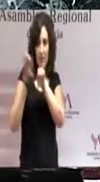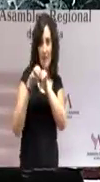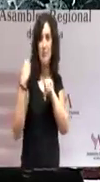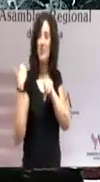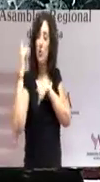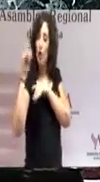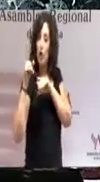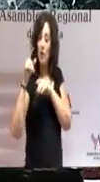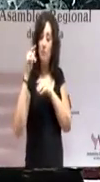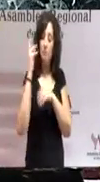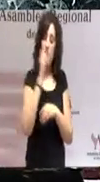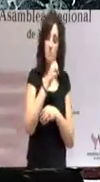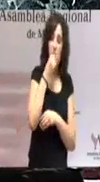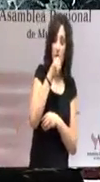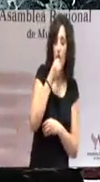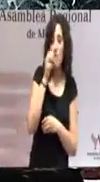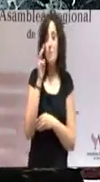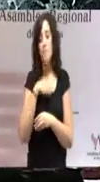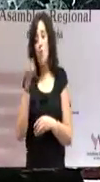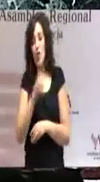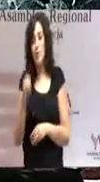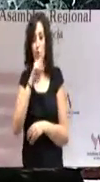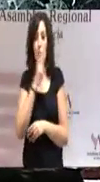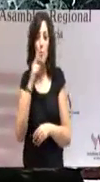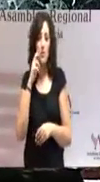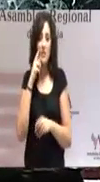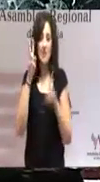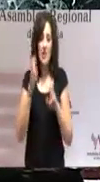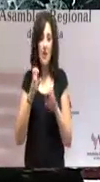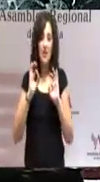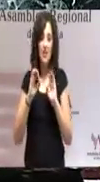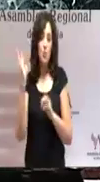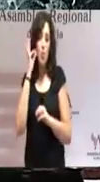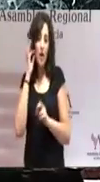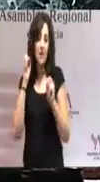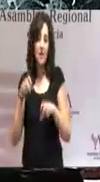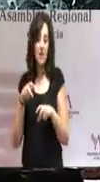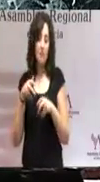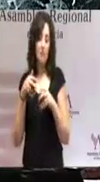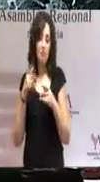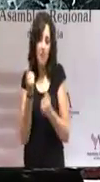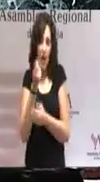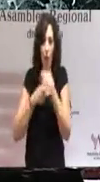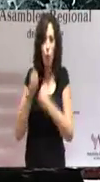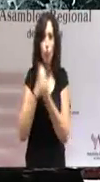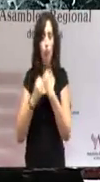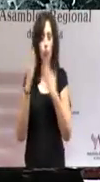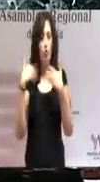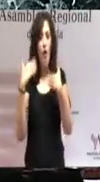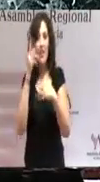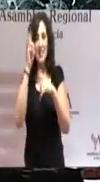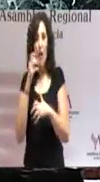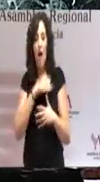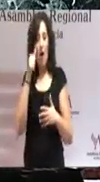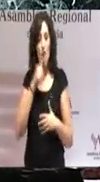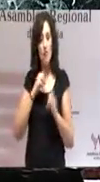y Compromís tumbaban una ley que daba asistencia a las mujeres sin recursos que no querían abortar. Yo les invito a que